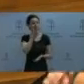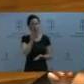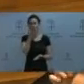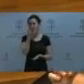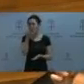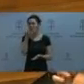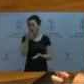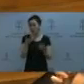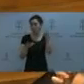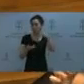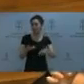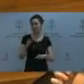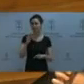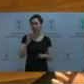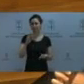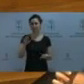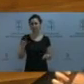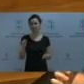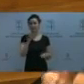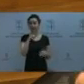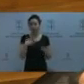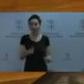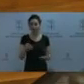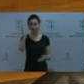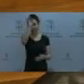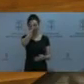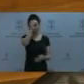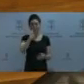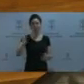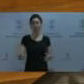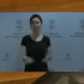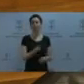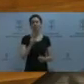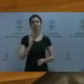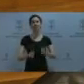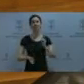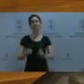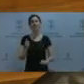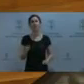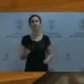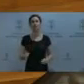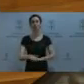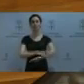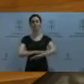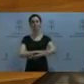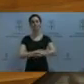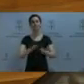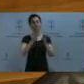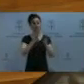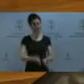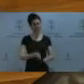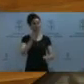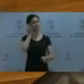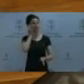conocer las opiniones y sobre todo las decisiones de la ministra, en este caso de Energía y Medio Ambiente